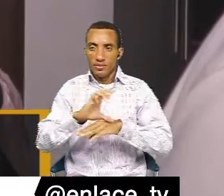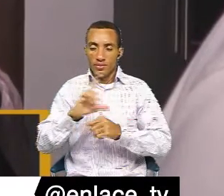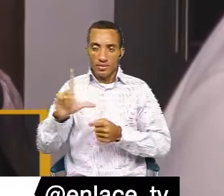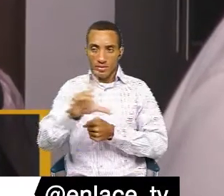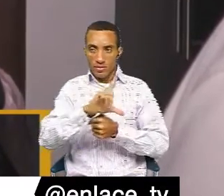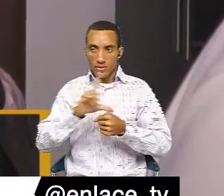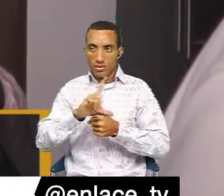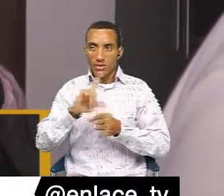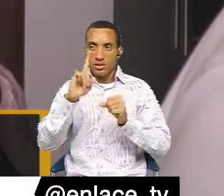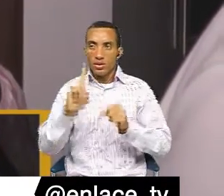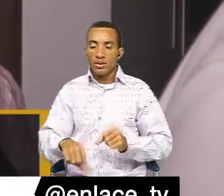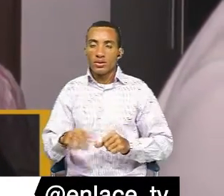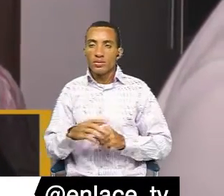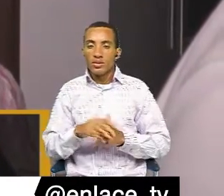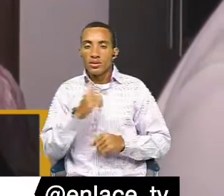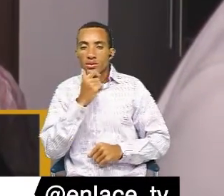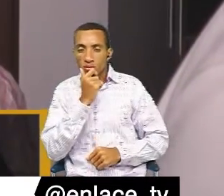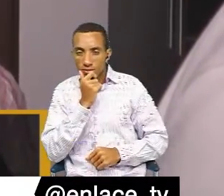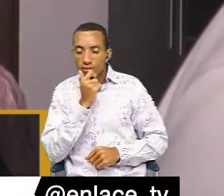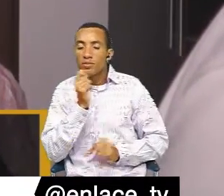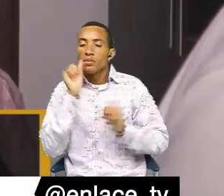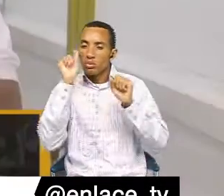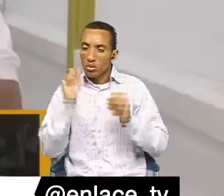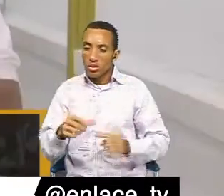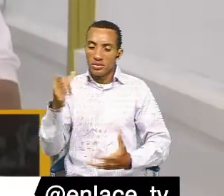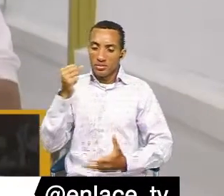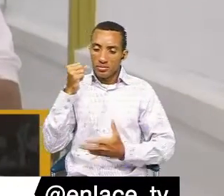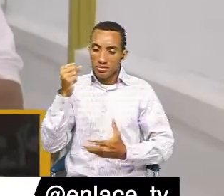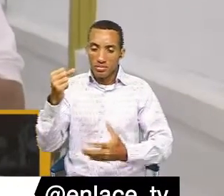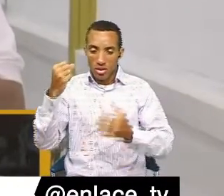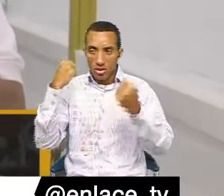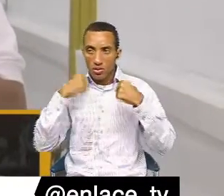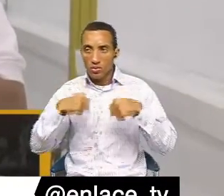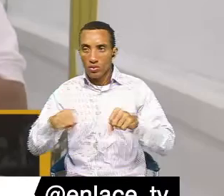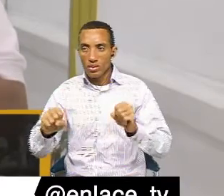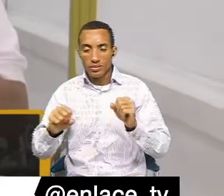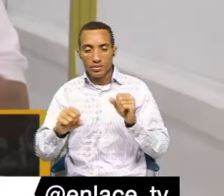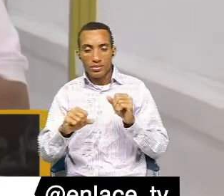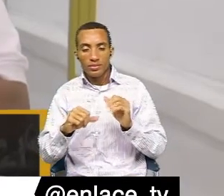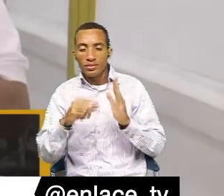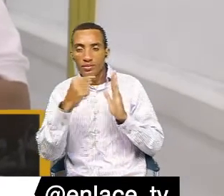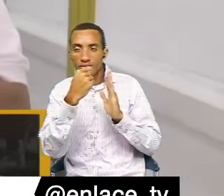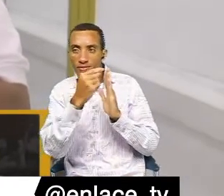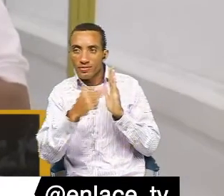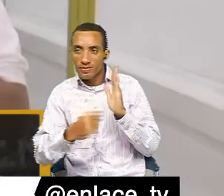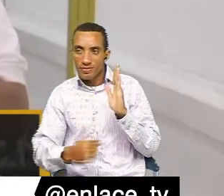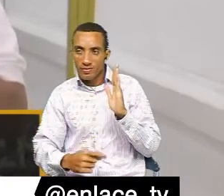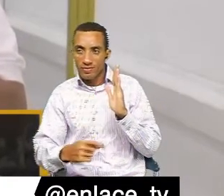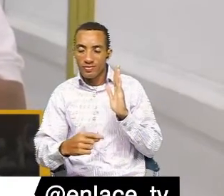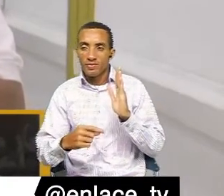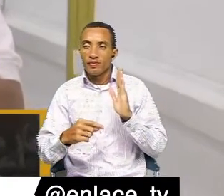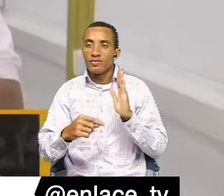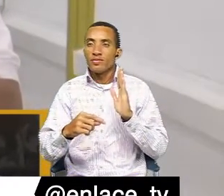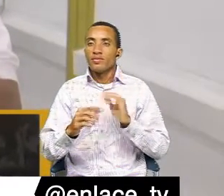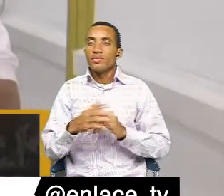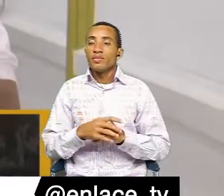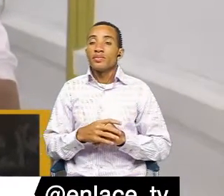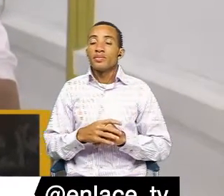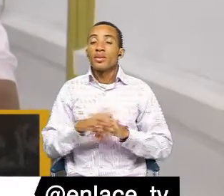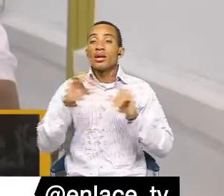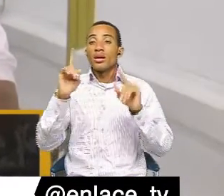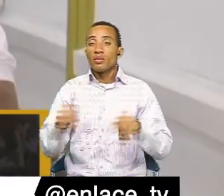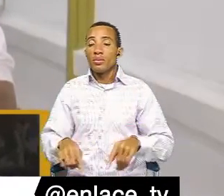una seguridad jurídica que le permita garantizar ese esfuerzo. El alcalde ha aprovechado para referirse a la visita que se ha hecho hoy por parte de una